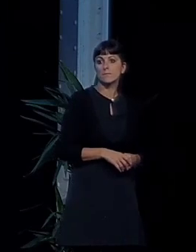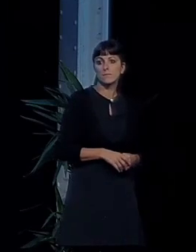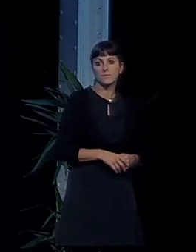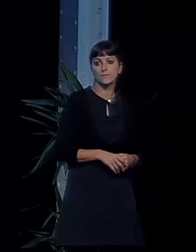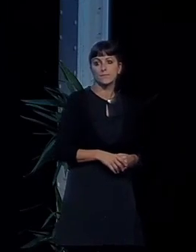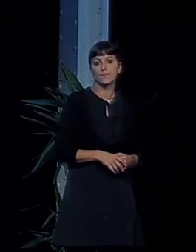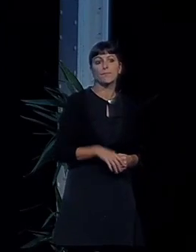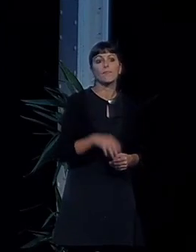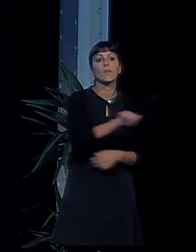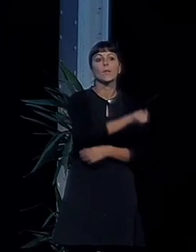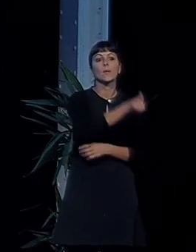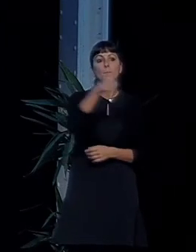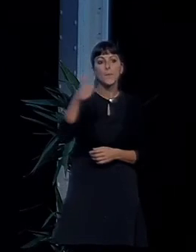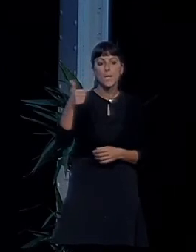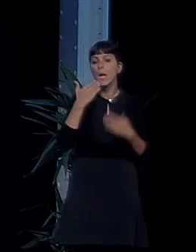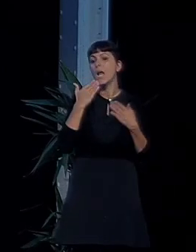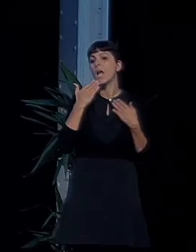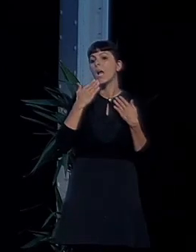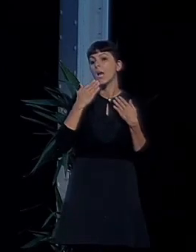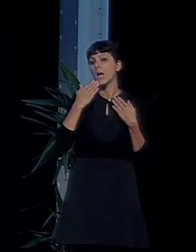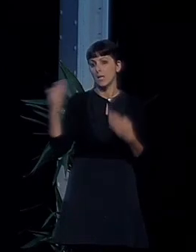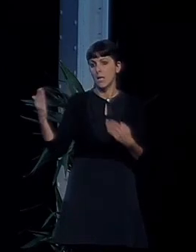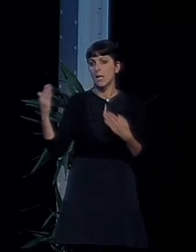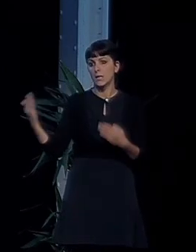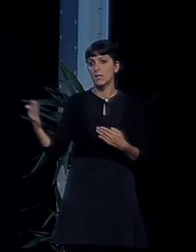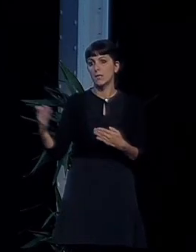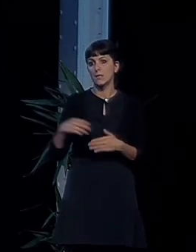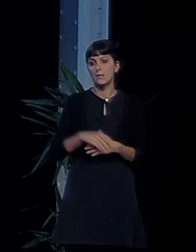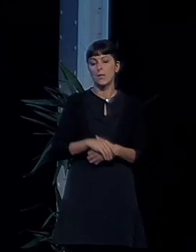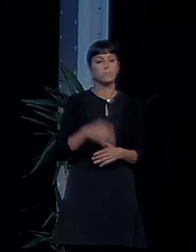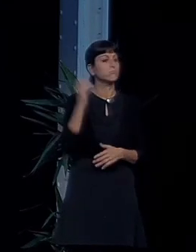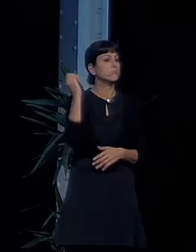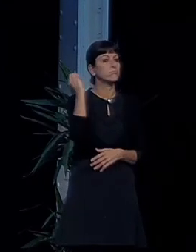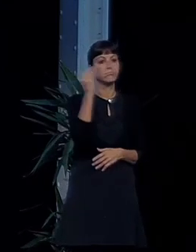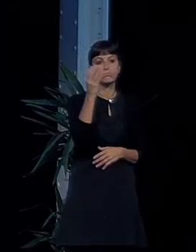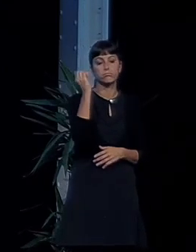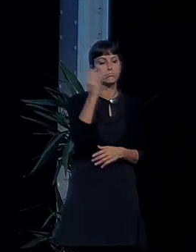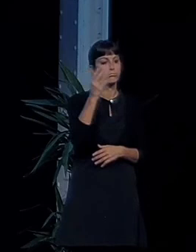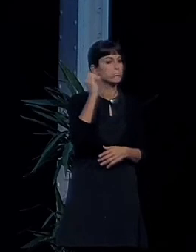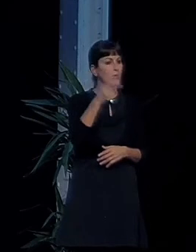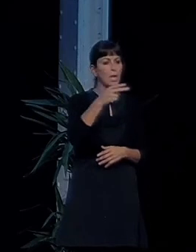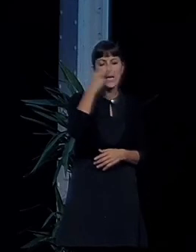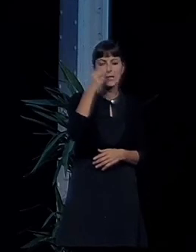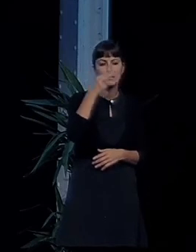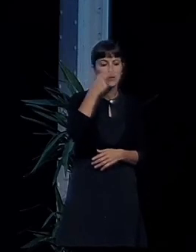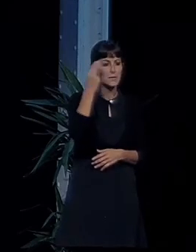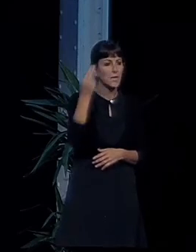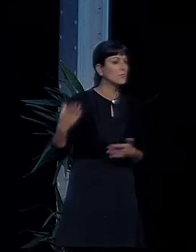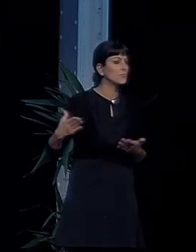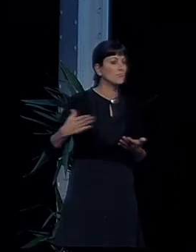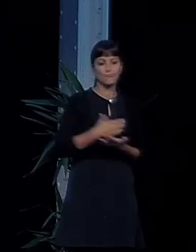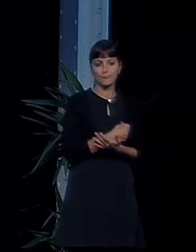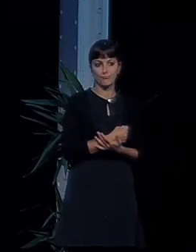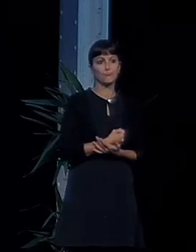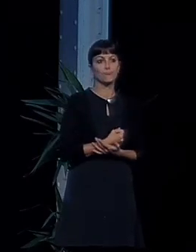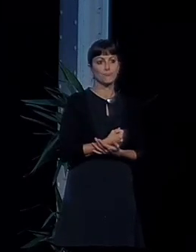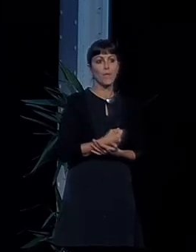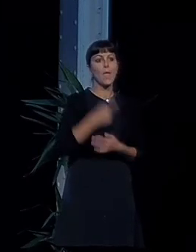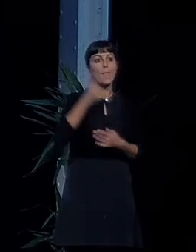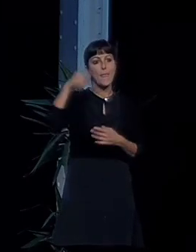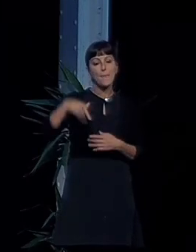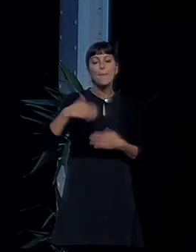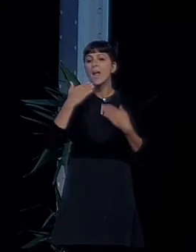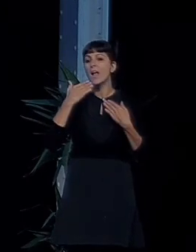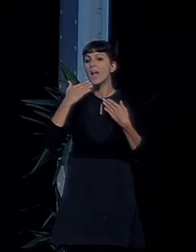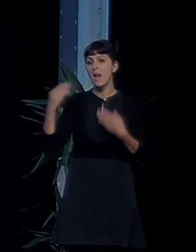Bueno, lo primero de todo, agradecerte toda la charla que has tenido, porque ha sido muy interesante, muy ilustrativa, y sobre todo te quería